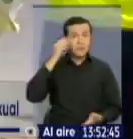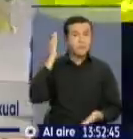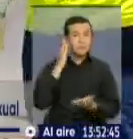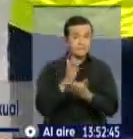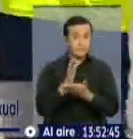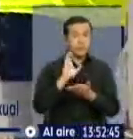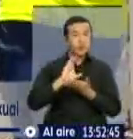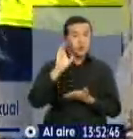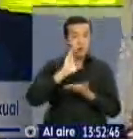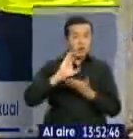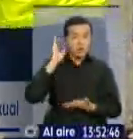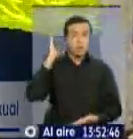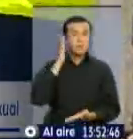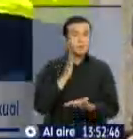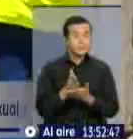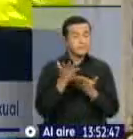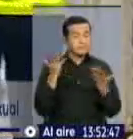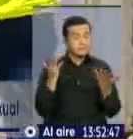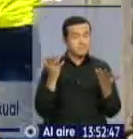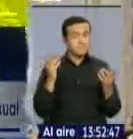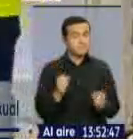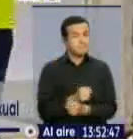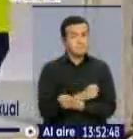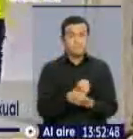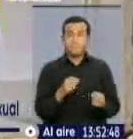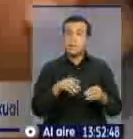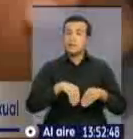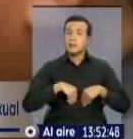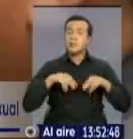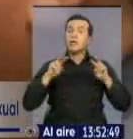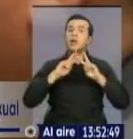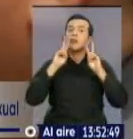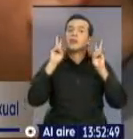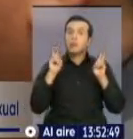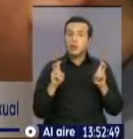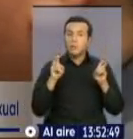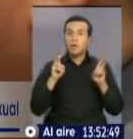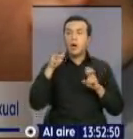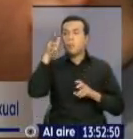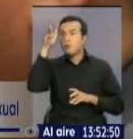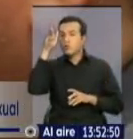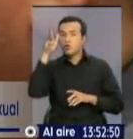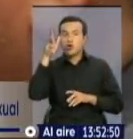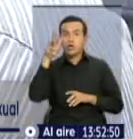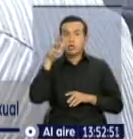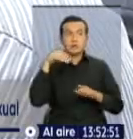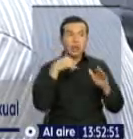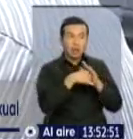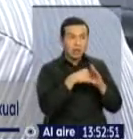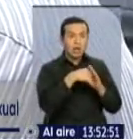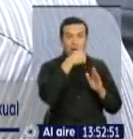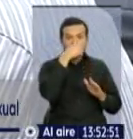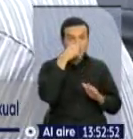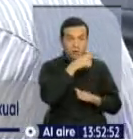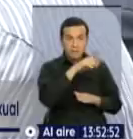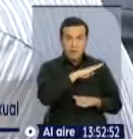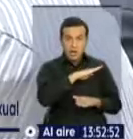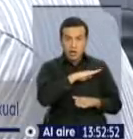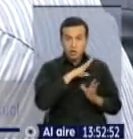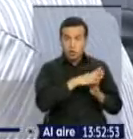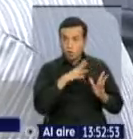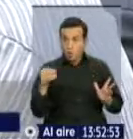los establecimientos educativos y no permitirán que se los relacione con docentes inescrupulosos. Por un grupo de